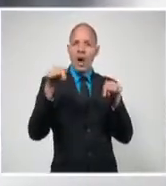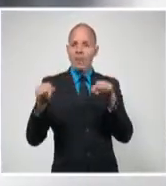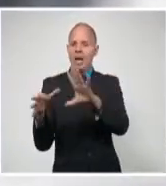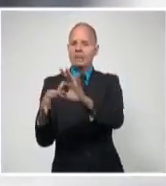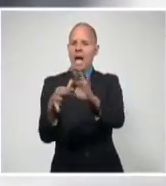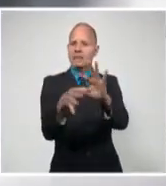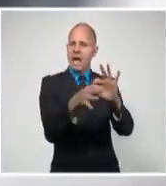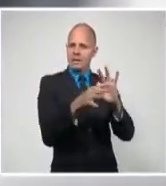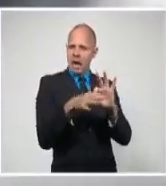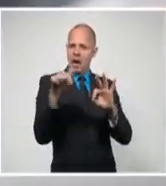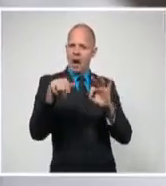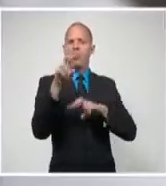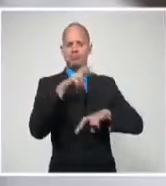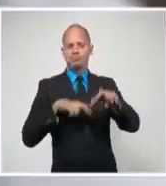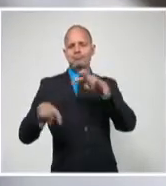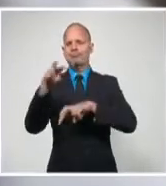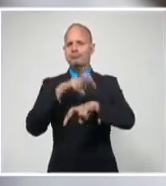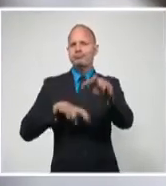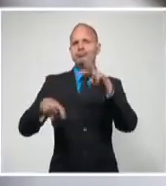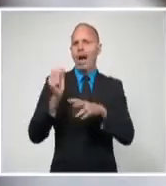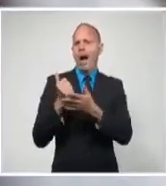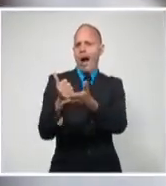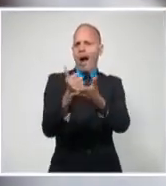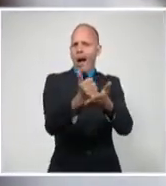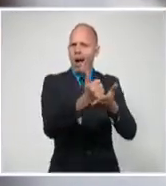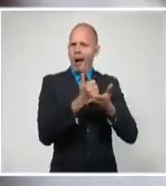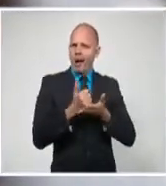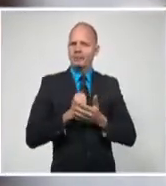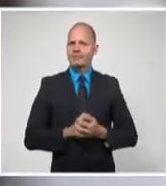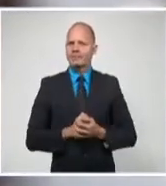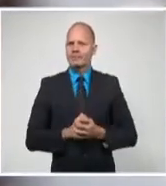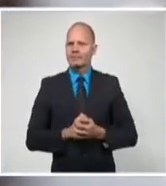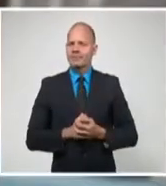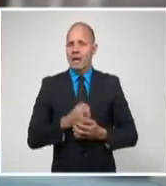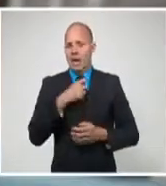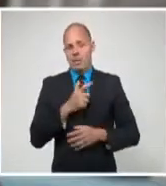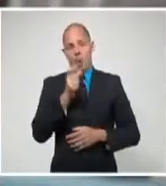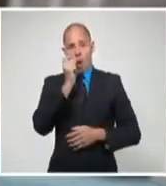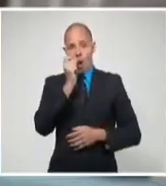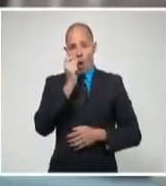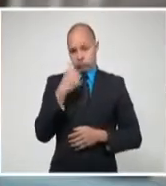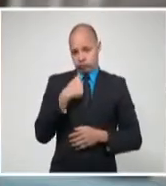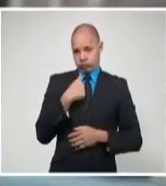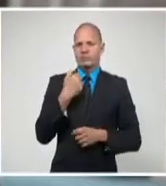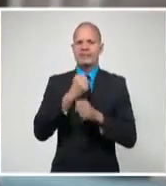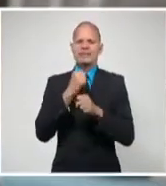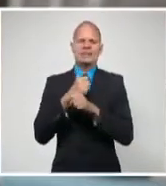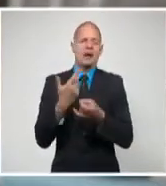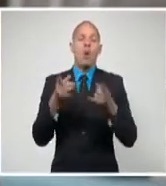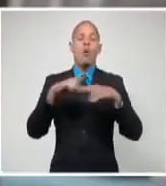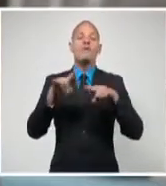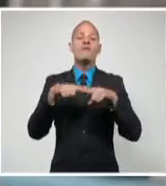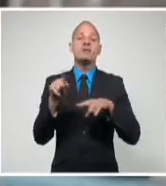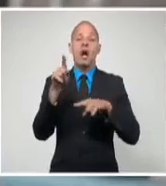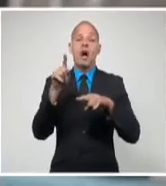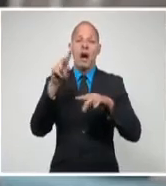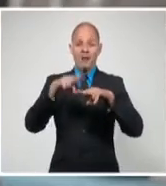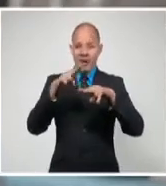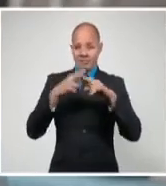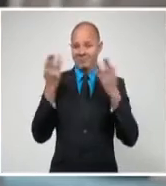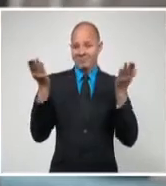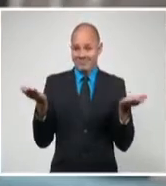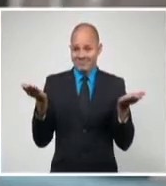Todo el mundo nos pregunta cómo fue que llega a la Universidad de La Habana el proyecto de Soberana. Es una duda que tienen mis amigos y que tienen incluso dentro de la universidad. Realmente